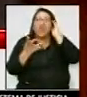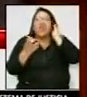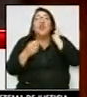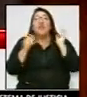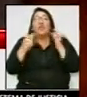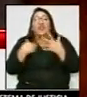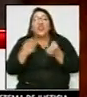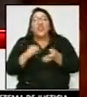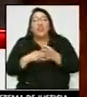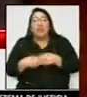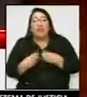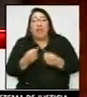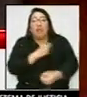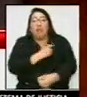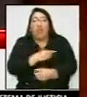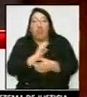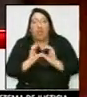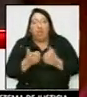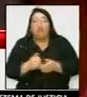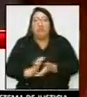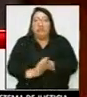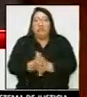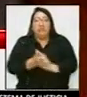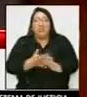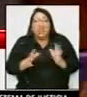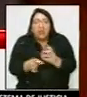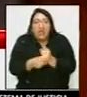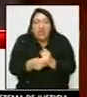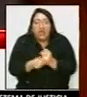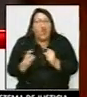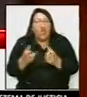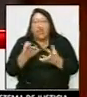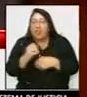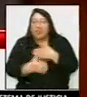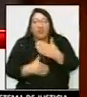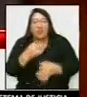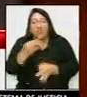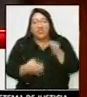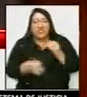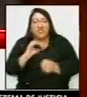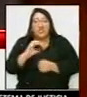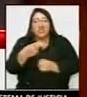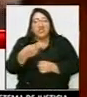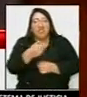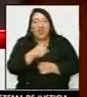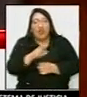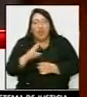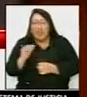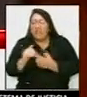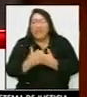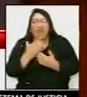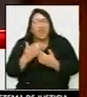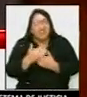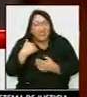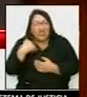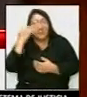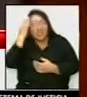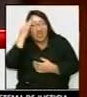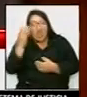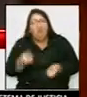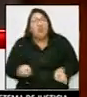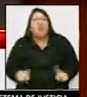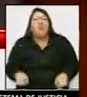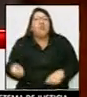no quieren ceder el poder en el Parlamento, porque no quieren que se procese al señor Chávarri. Así de simple. ¿Cuándo